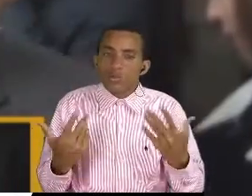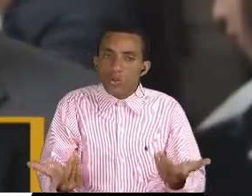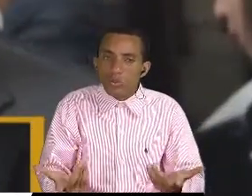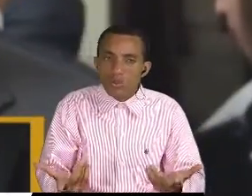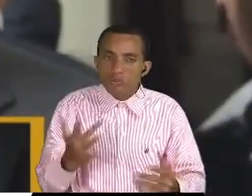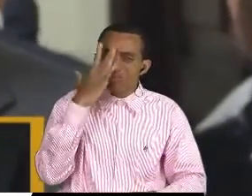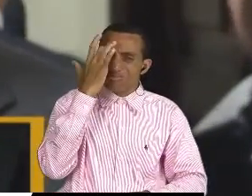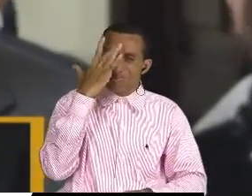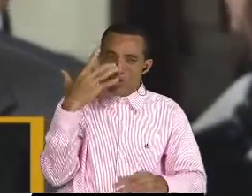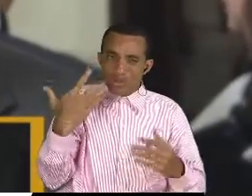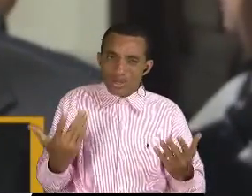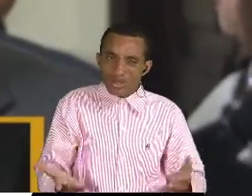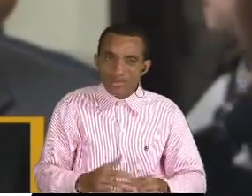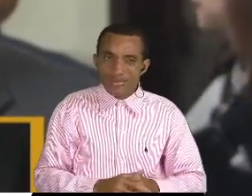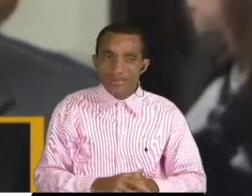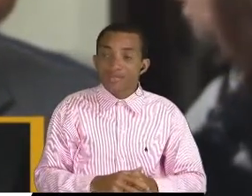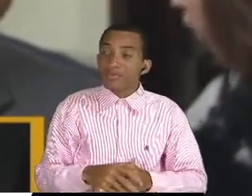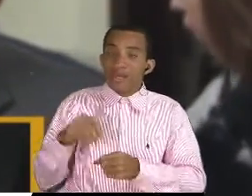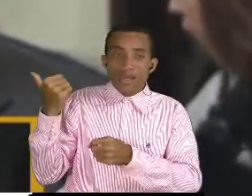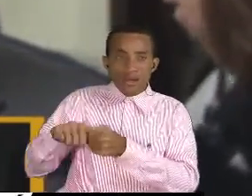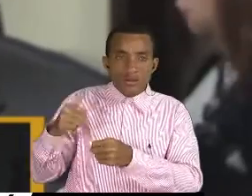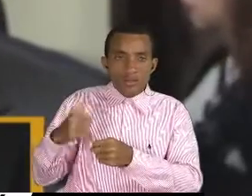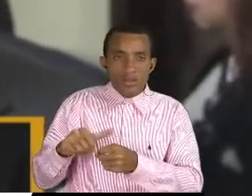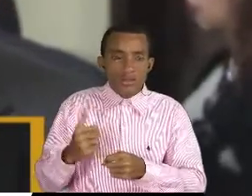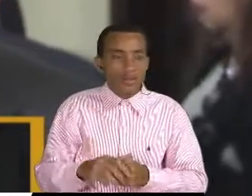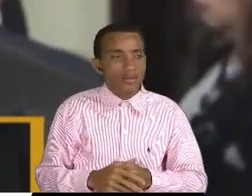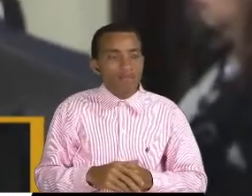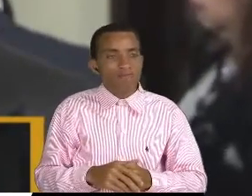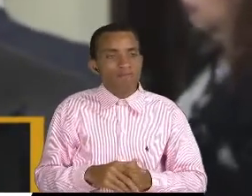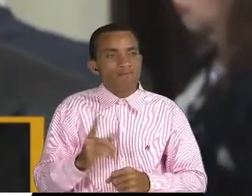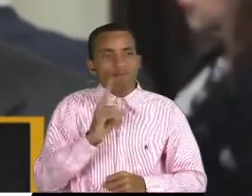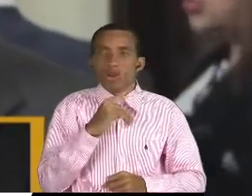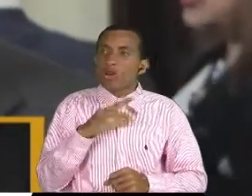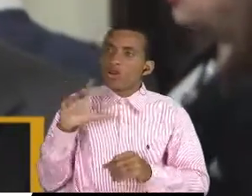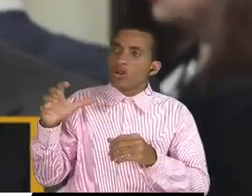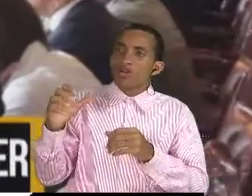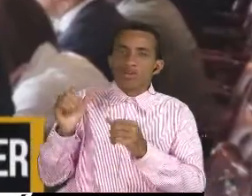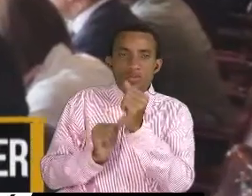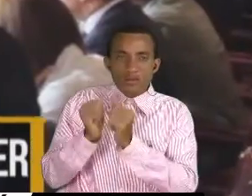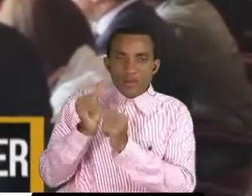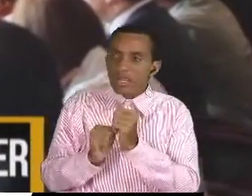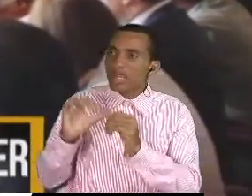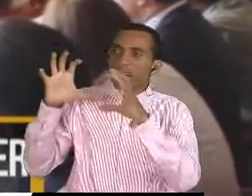qué Ecopetrol está empecinado en chatarrizar nuestra refinería.